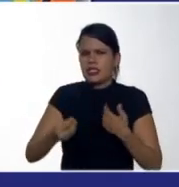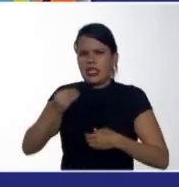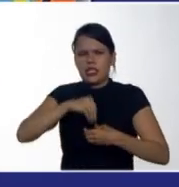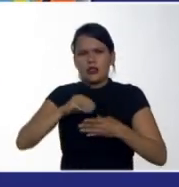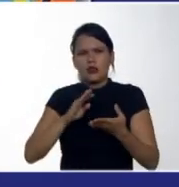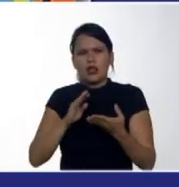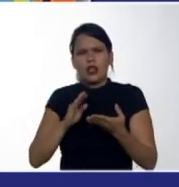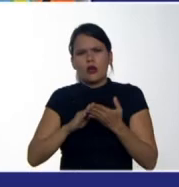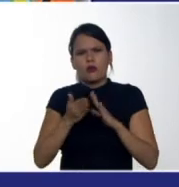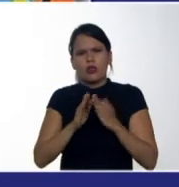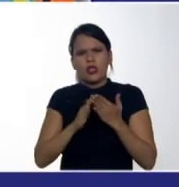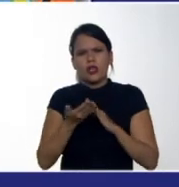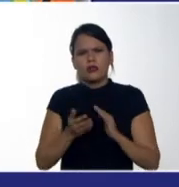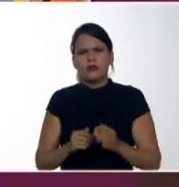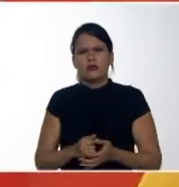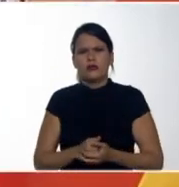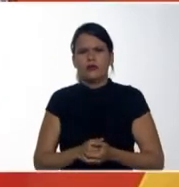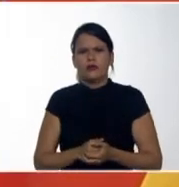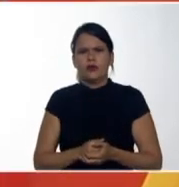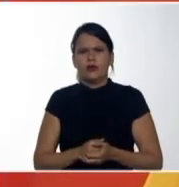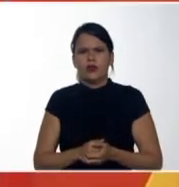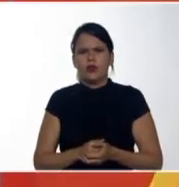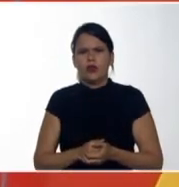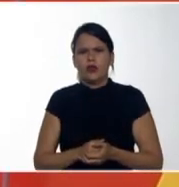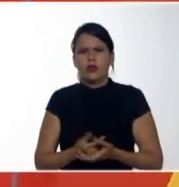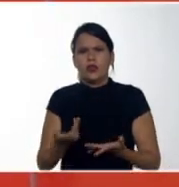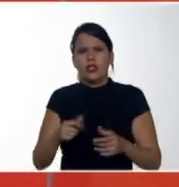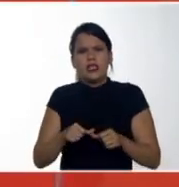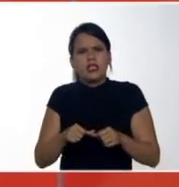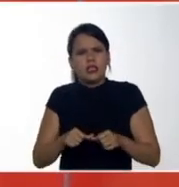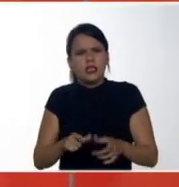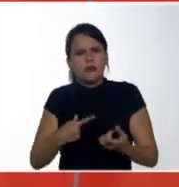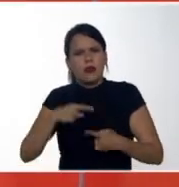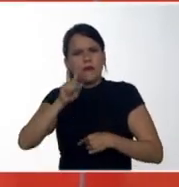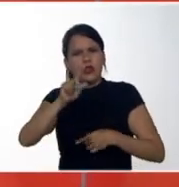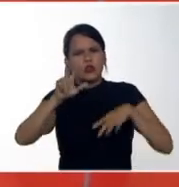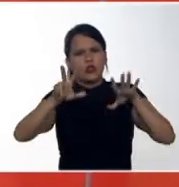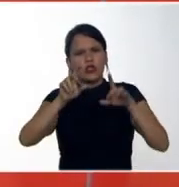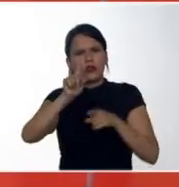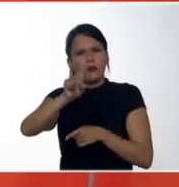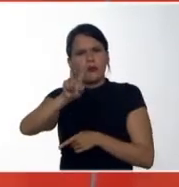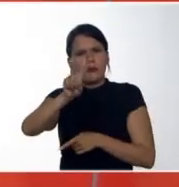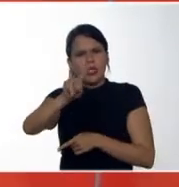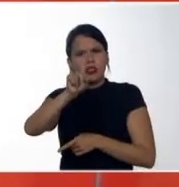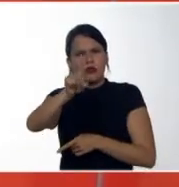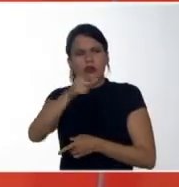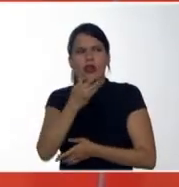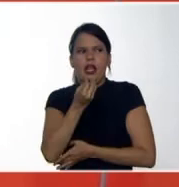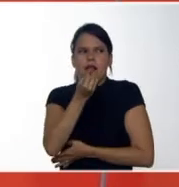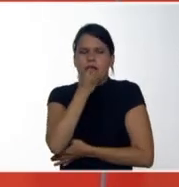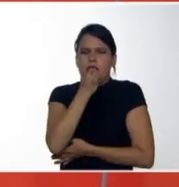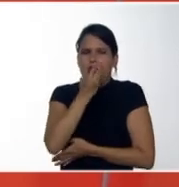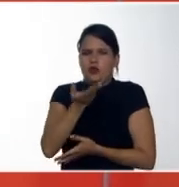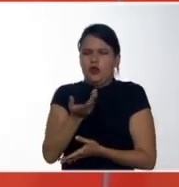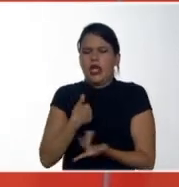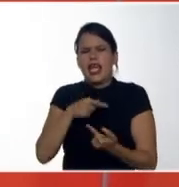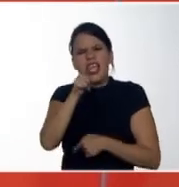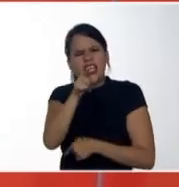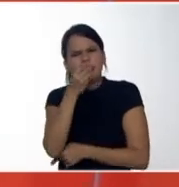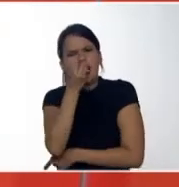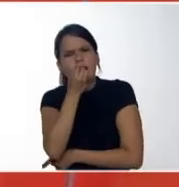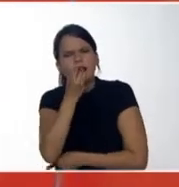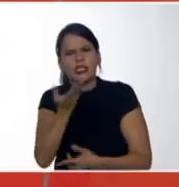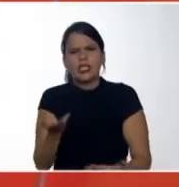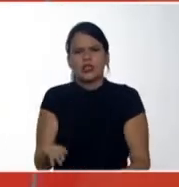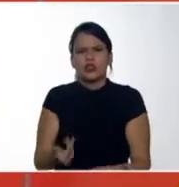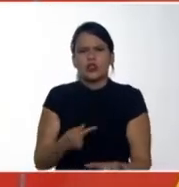comunidad. Volvemos y nos mantenemos en 1821. Alimentación. Esa